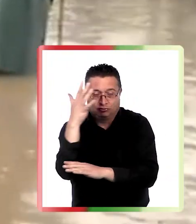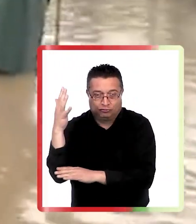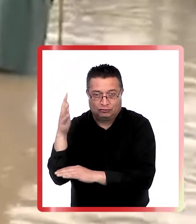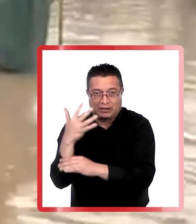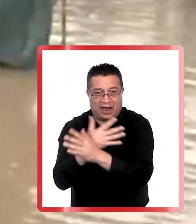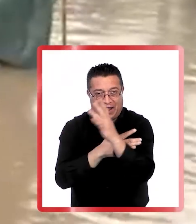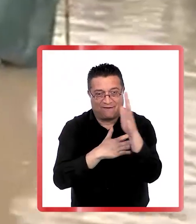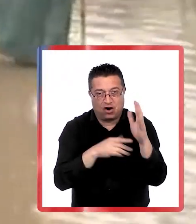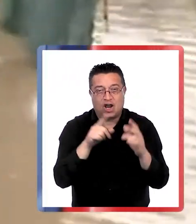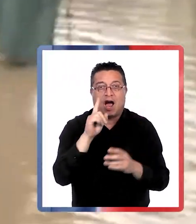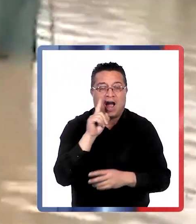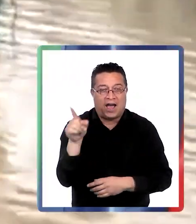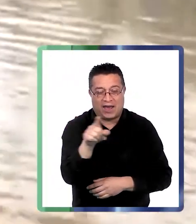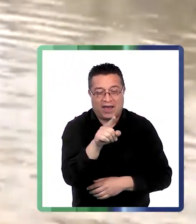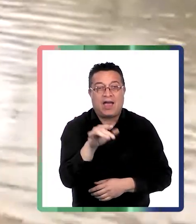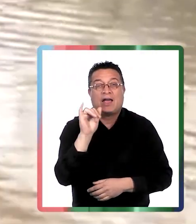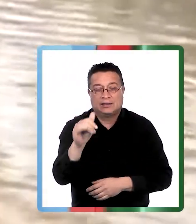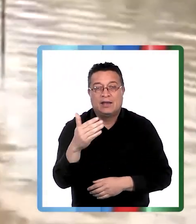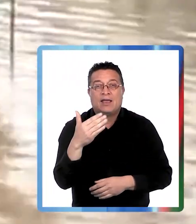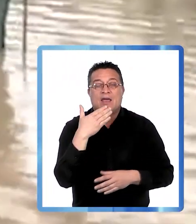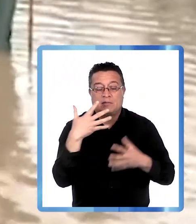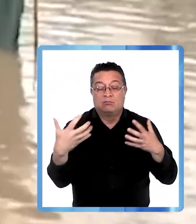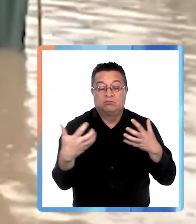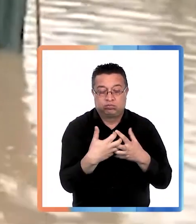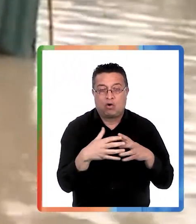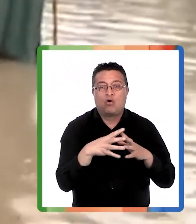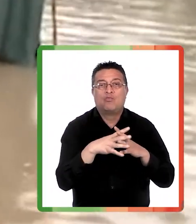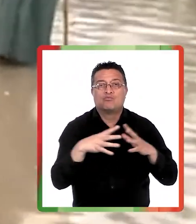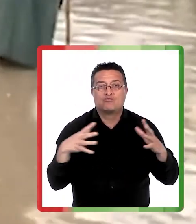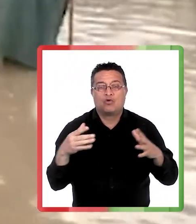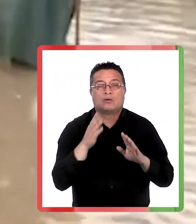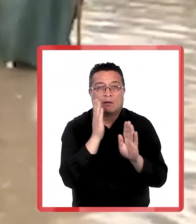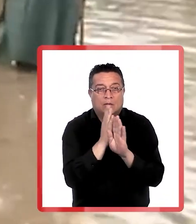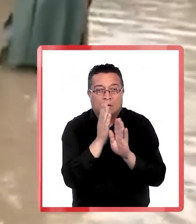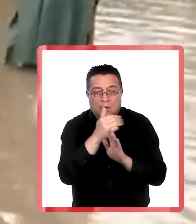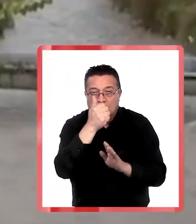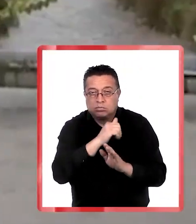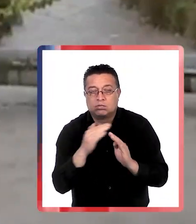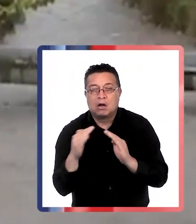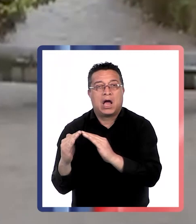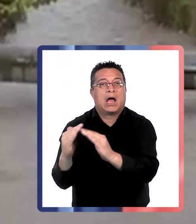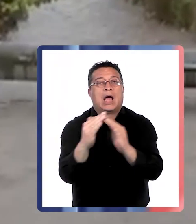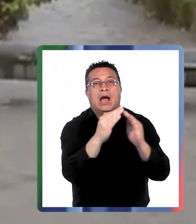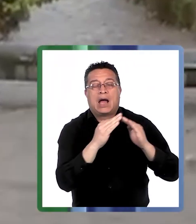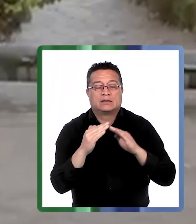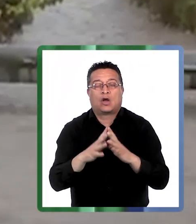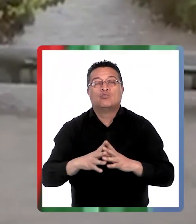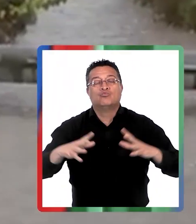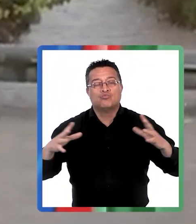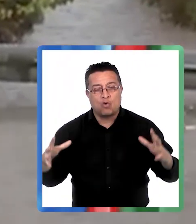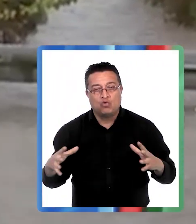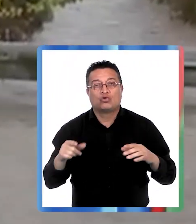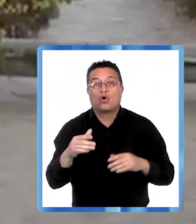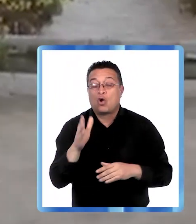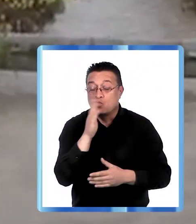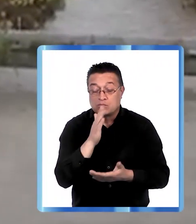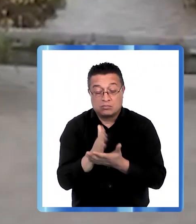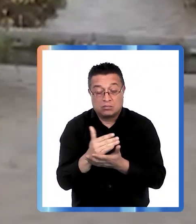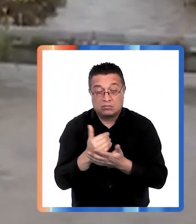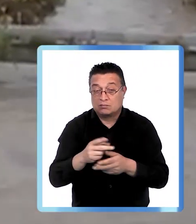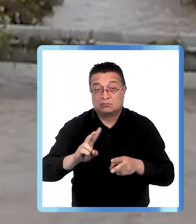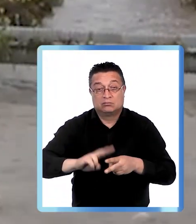hay árboles y hay una gran informalidad habitacional. Entonces son lugares que no